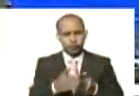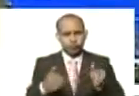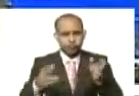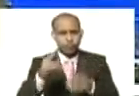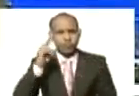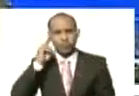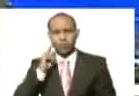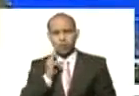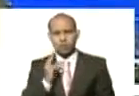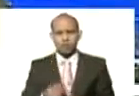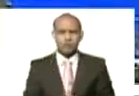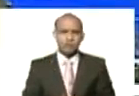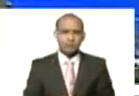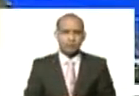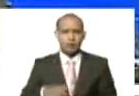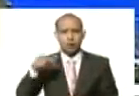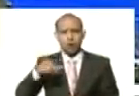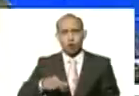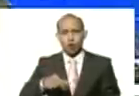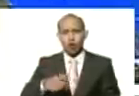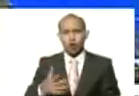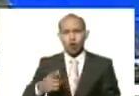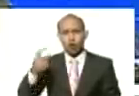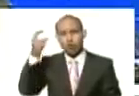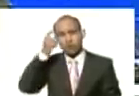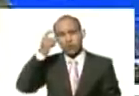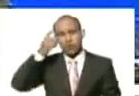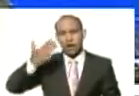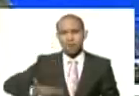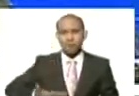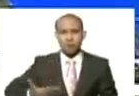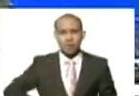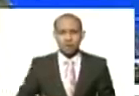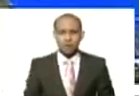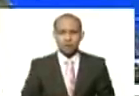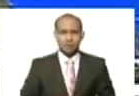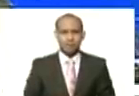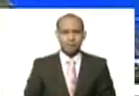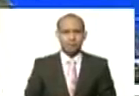Bolívar. Hoy estamos también conmemorando